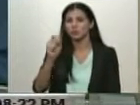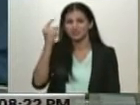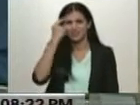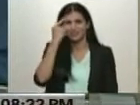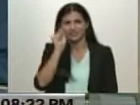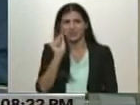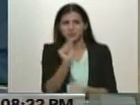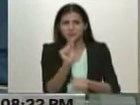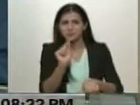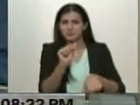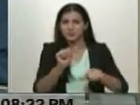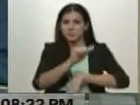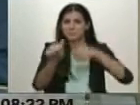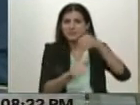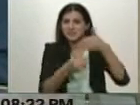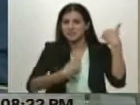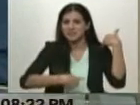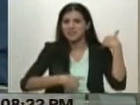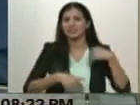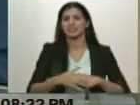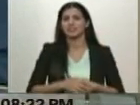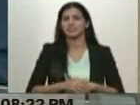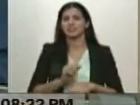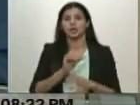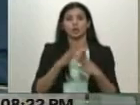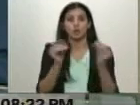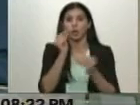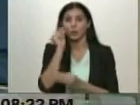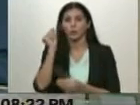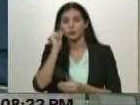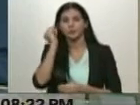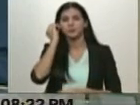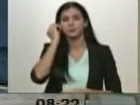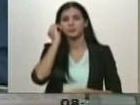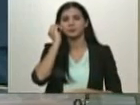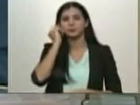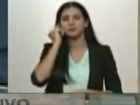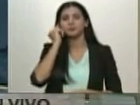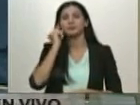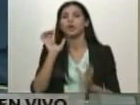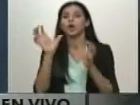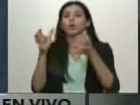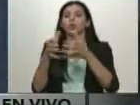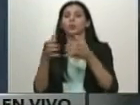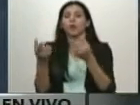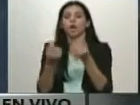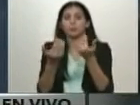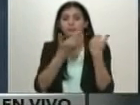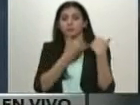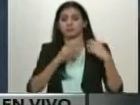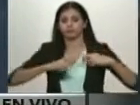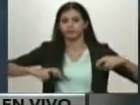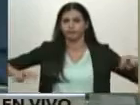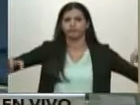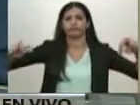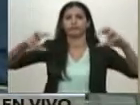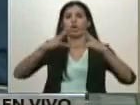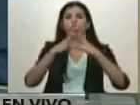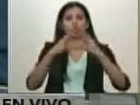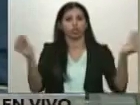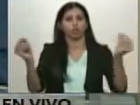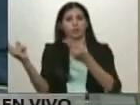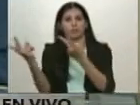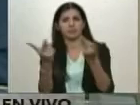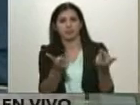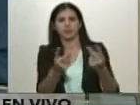ejecutivo, vicepresidentes, vicepresidentas, el gabinete económico, el equipo económico, todos compañeros, compañeras,